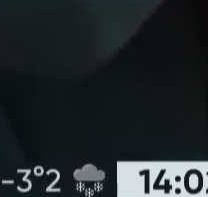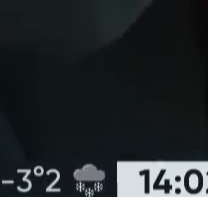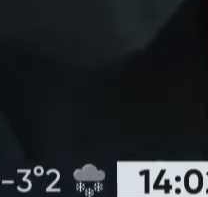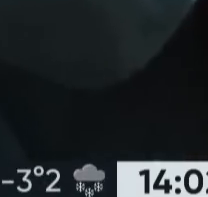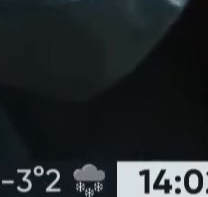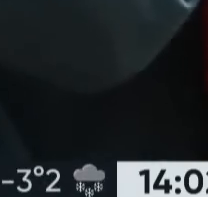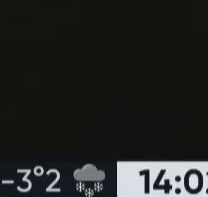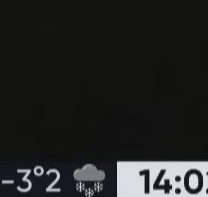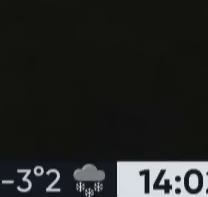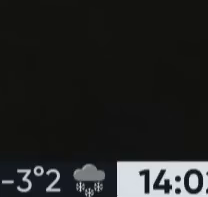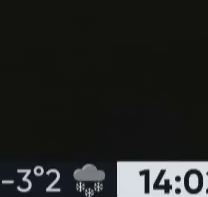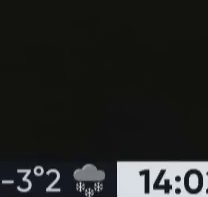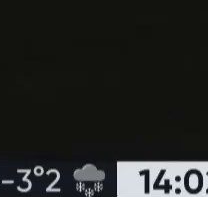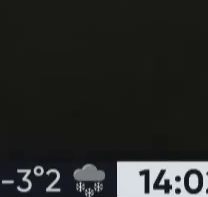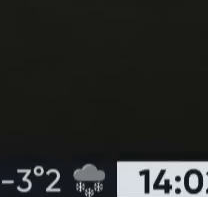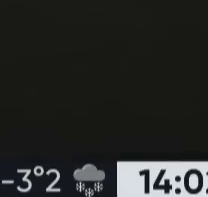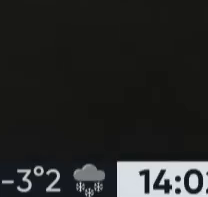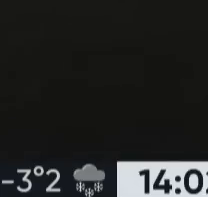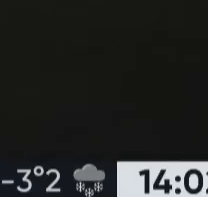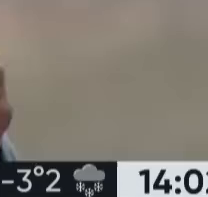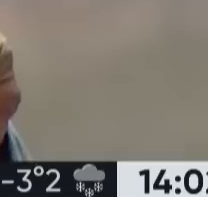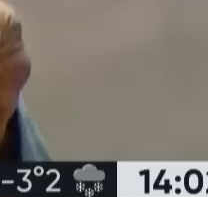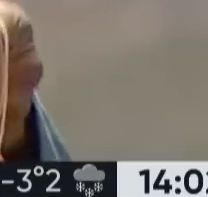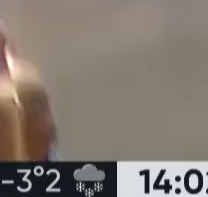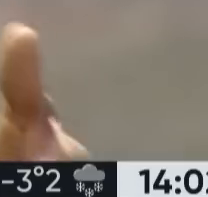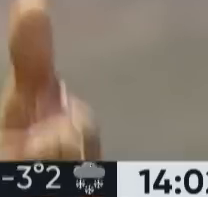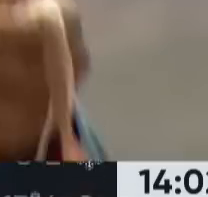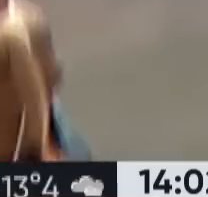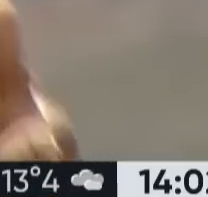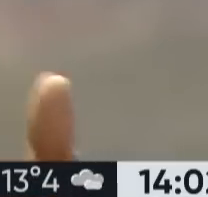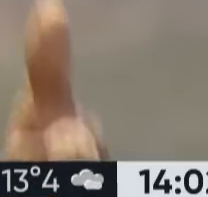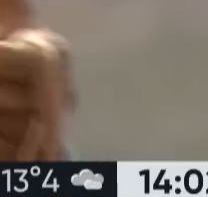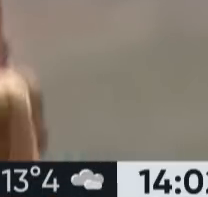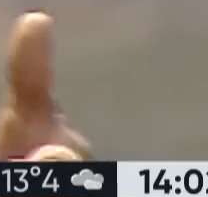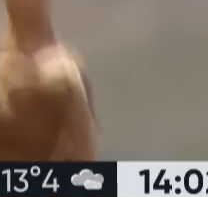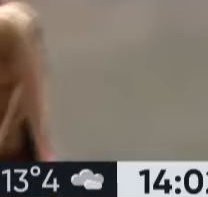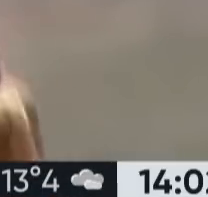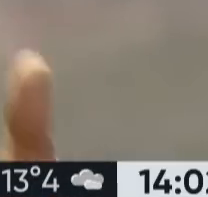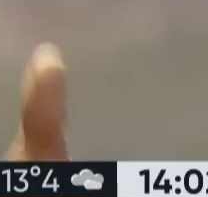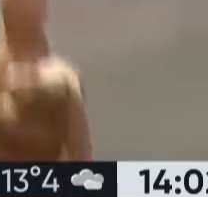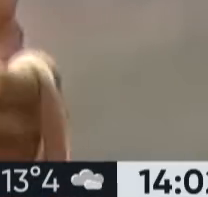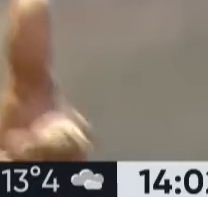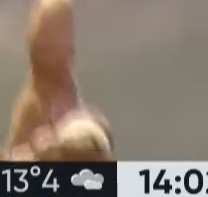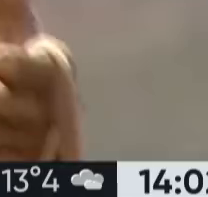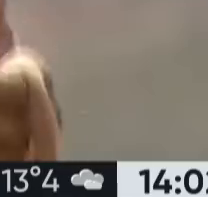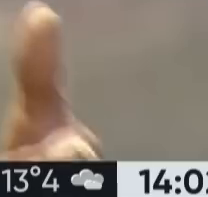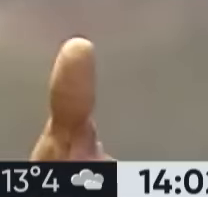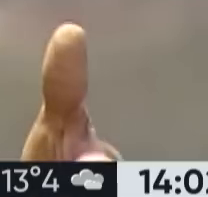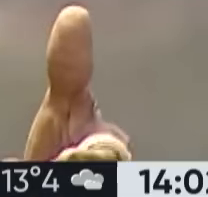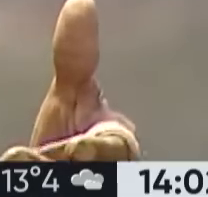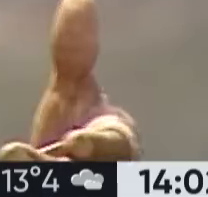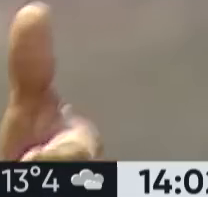Solo lo pido a Diosito y que la Virgen lo